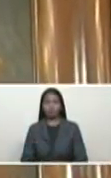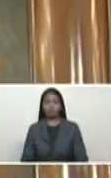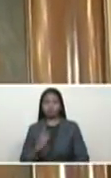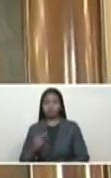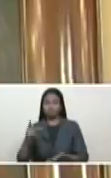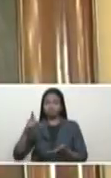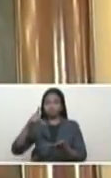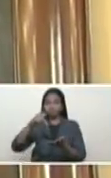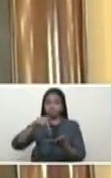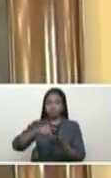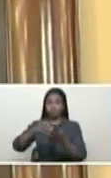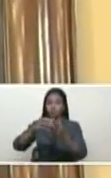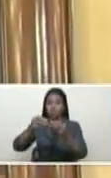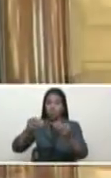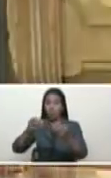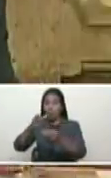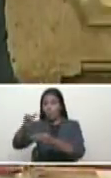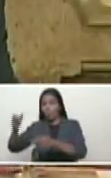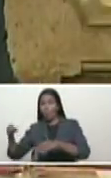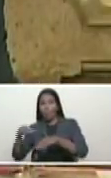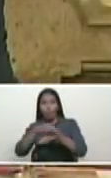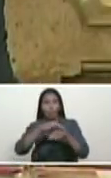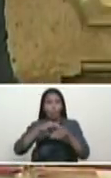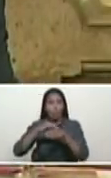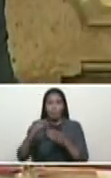de todos los poderes